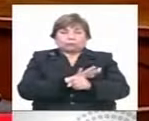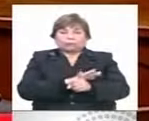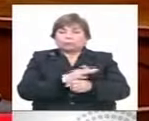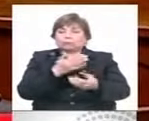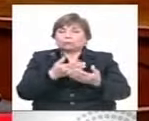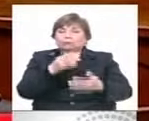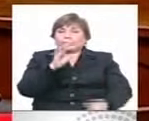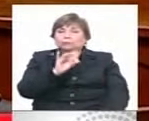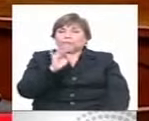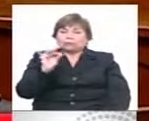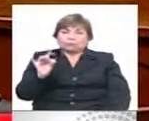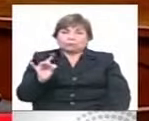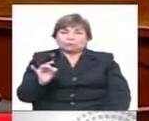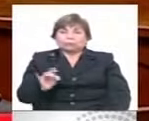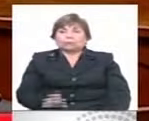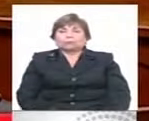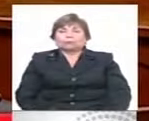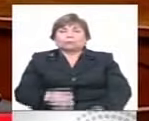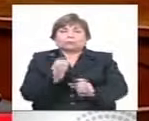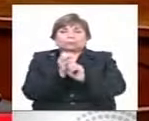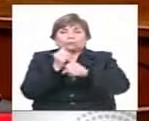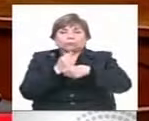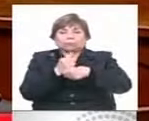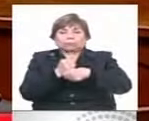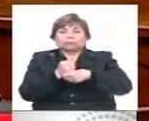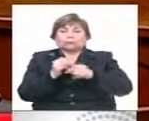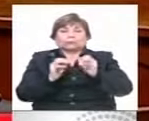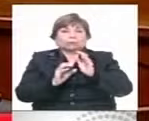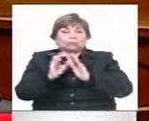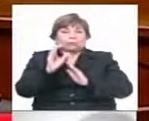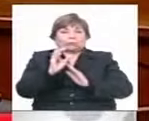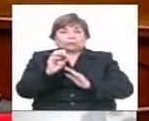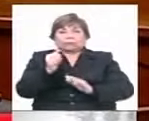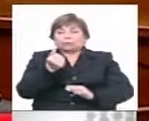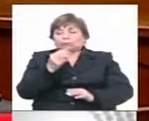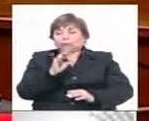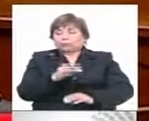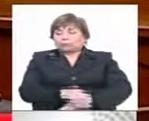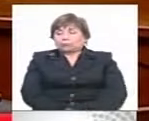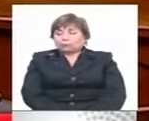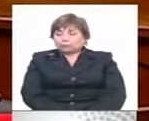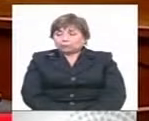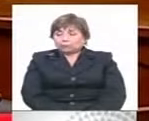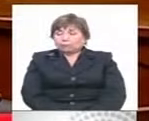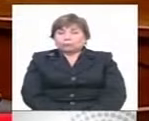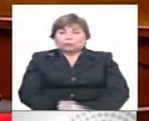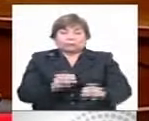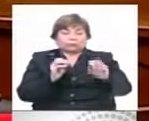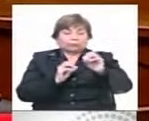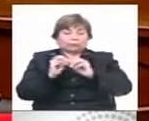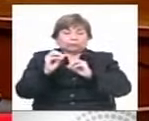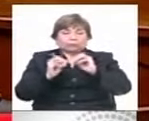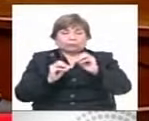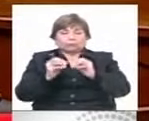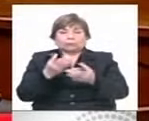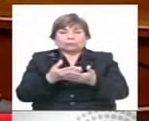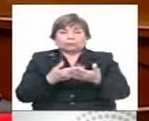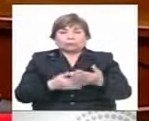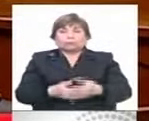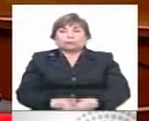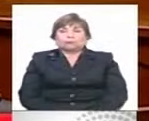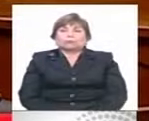88 obras de prevención a lo largo de las cuencas de 19 ríos. Reactivación de la demanda